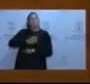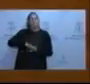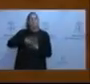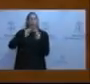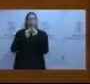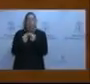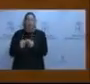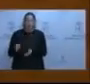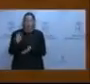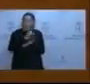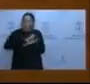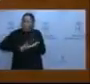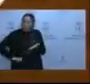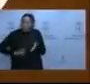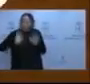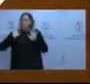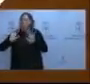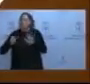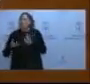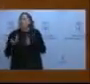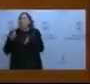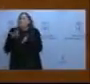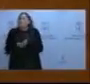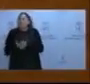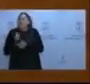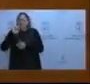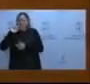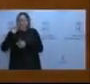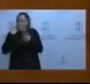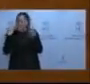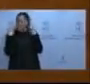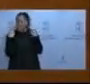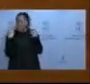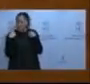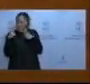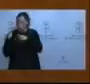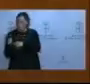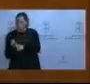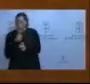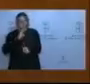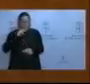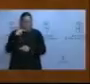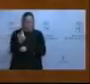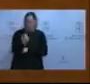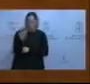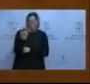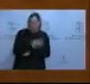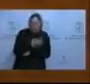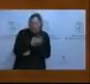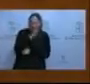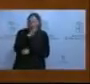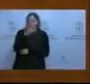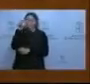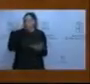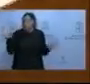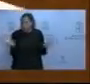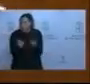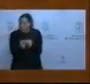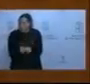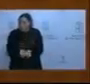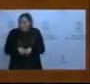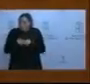contestar a lo que pide la sindicatura. Es decir, nosotros queremos saber en esas conclusiones